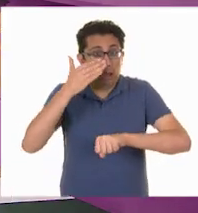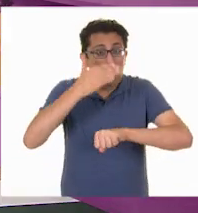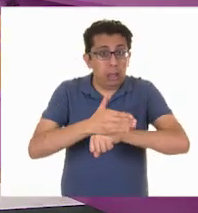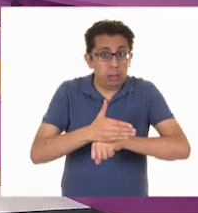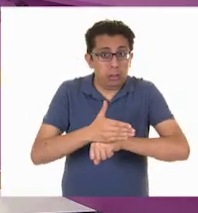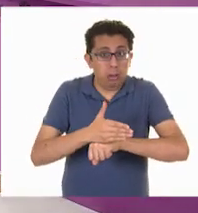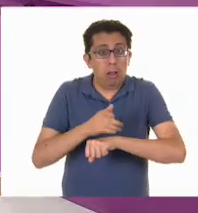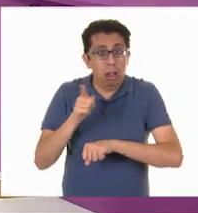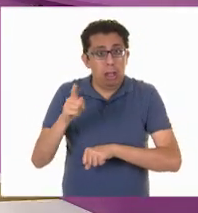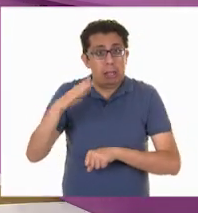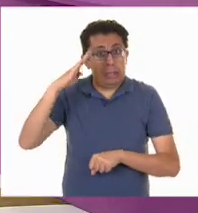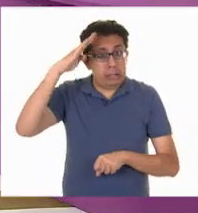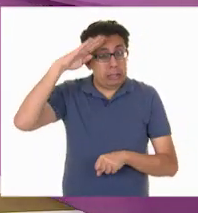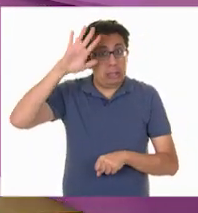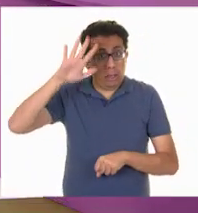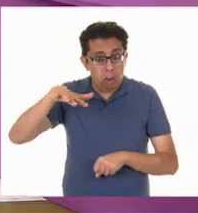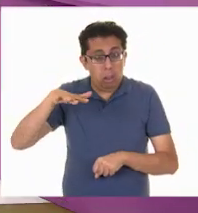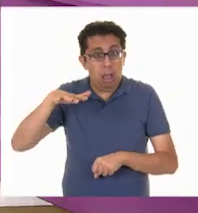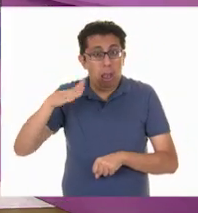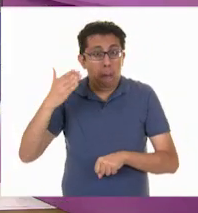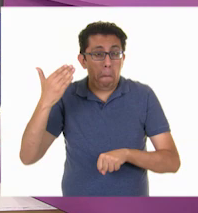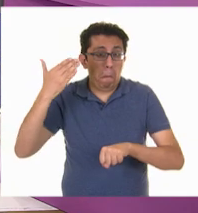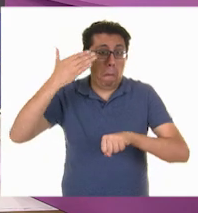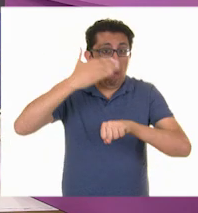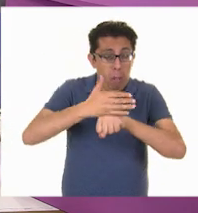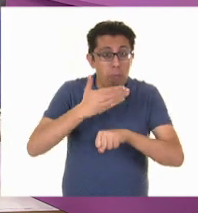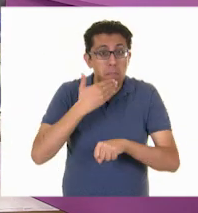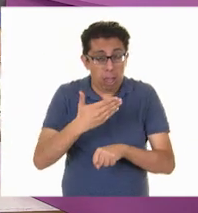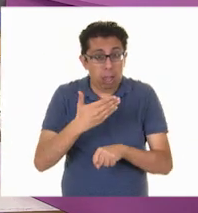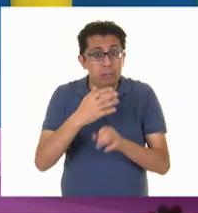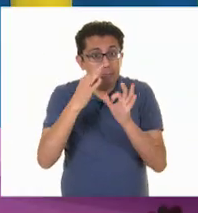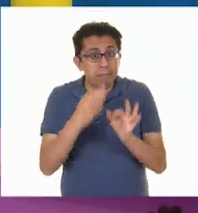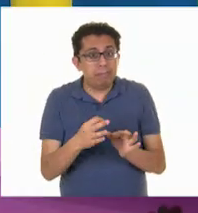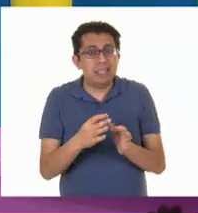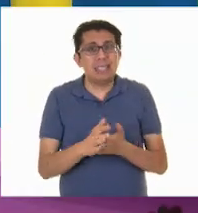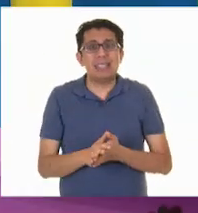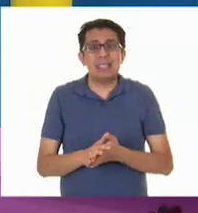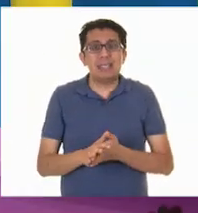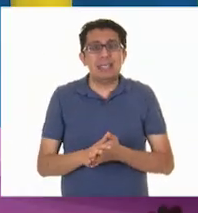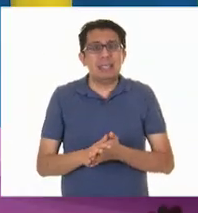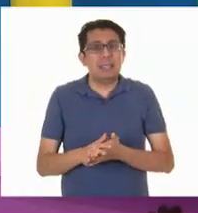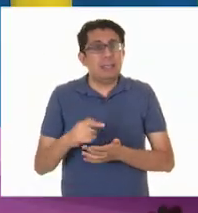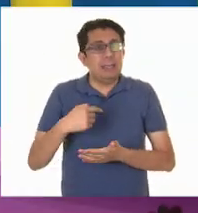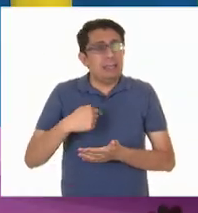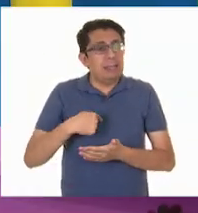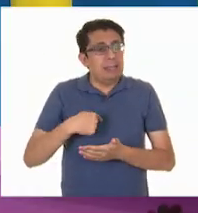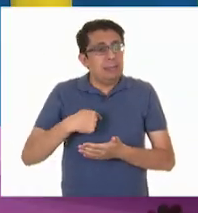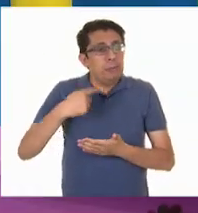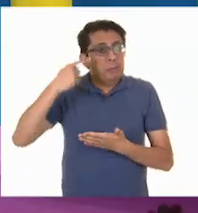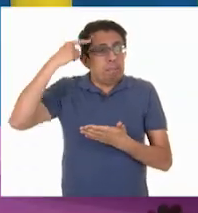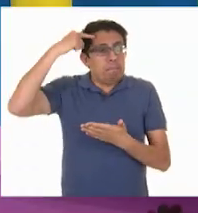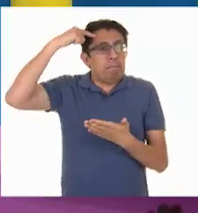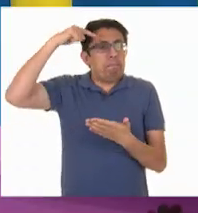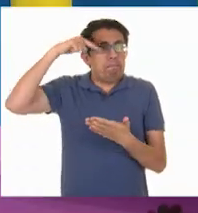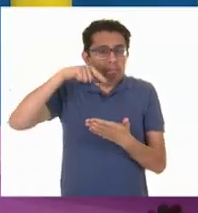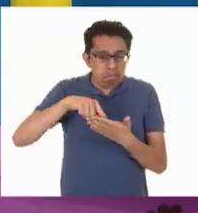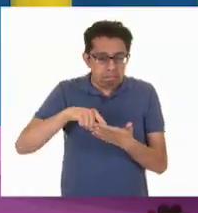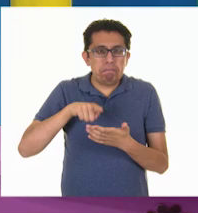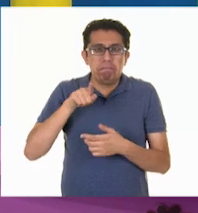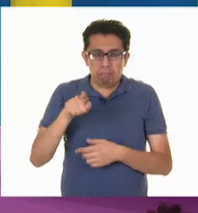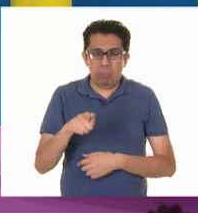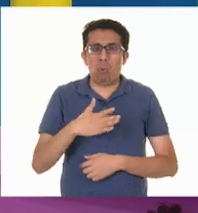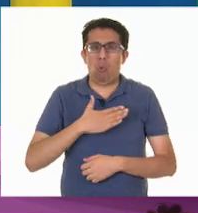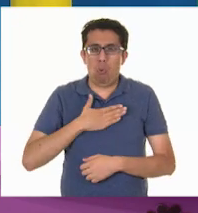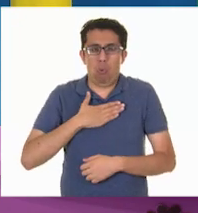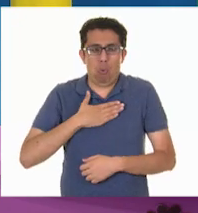señora Bolaños de forma adecuada? Pues, híjoles, pienso que debe ser justa porque,